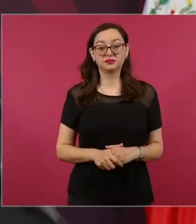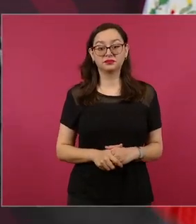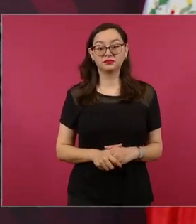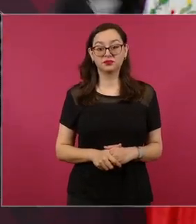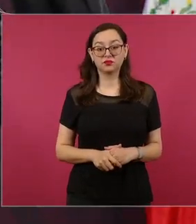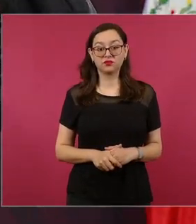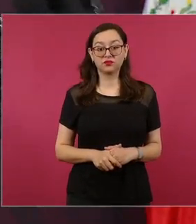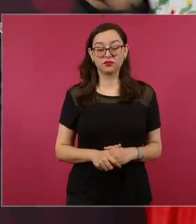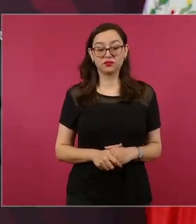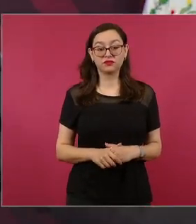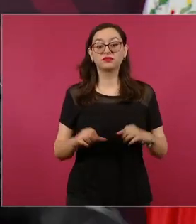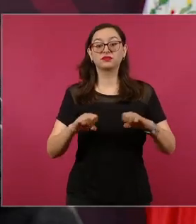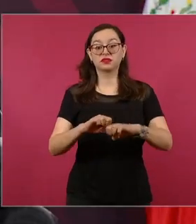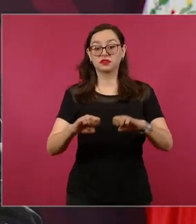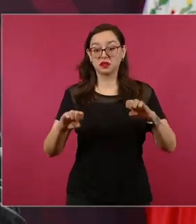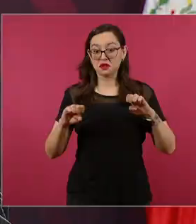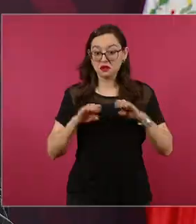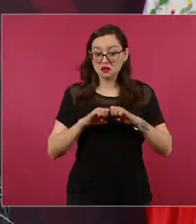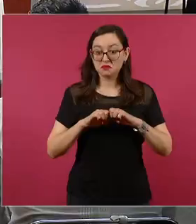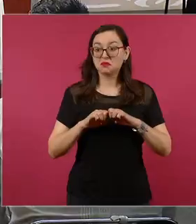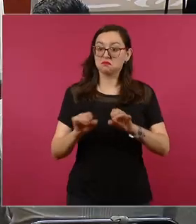Es un gran equipo.